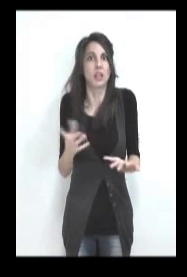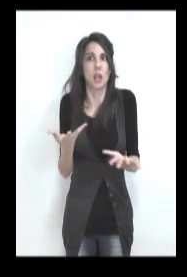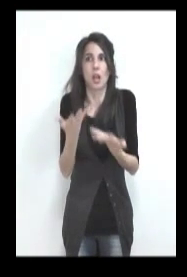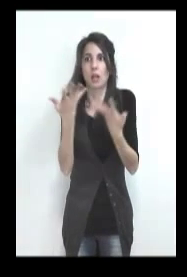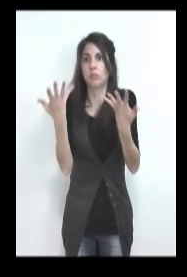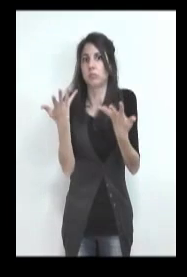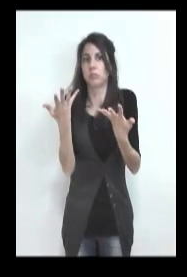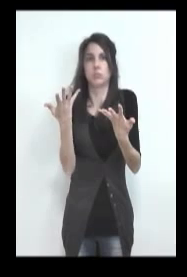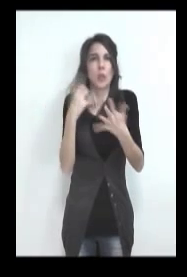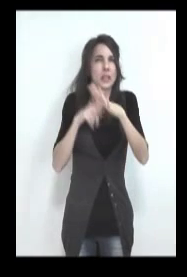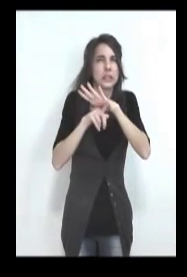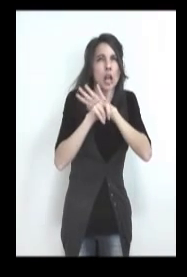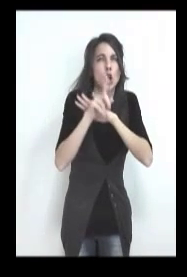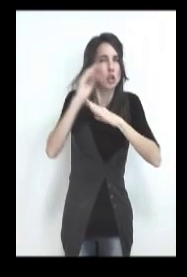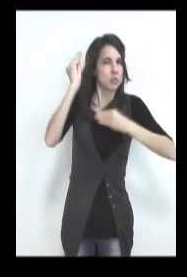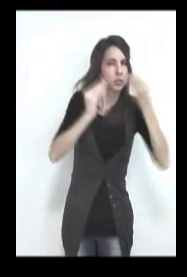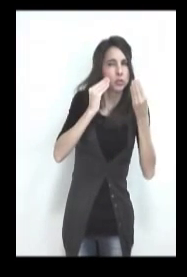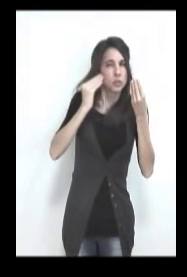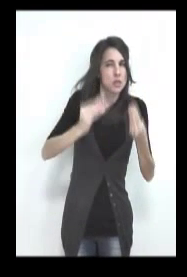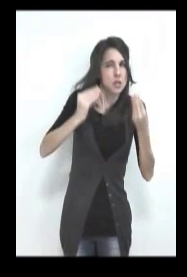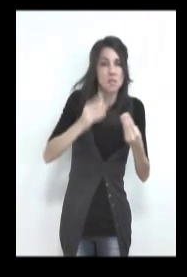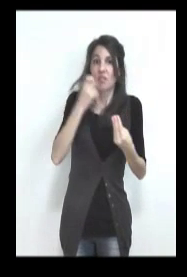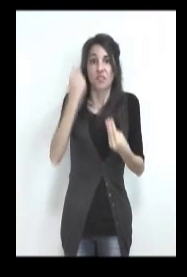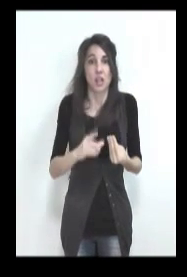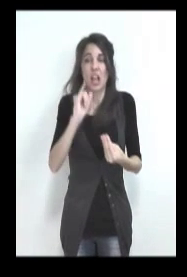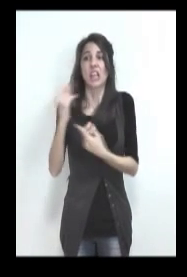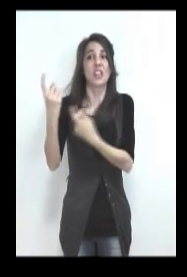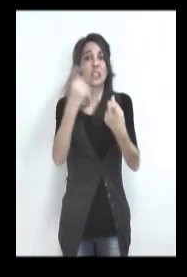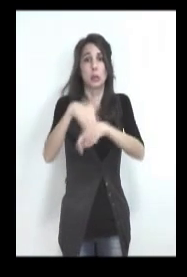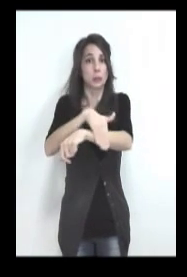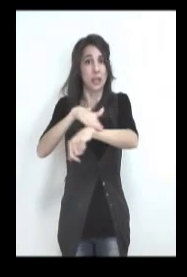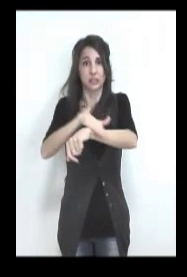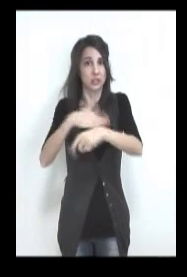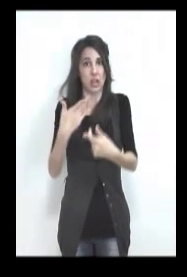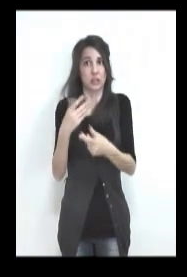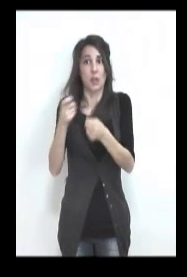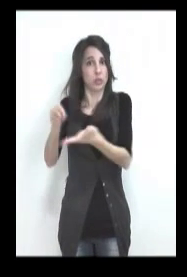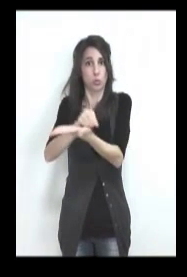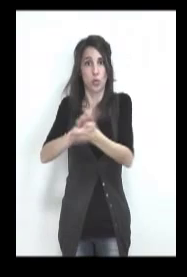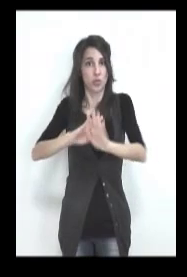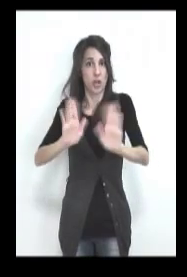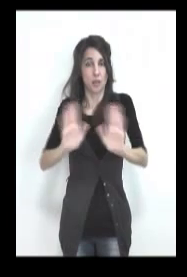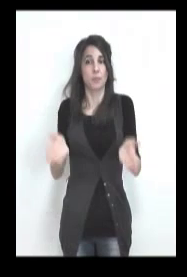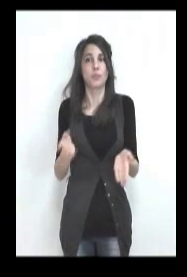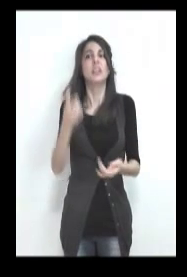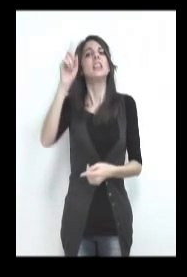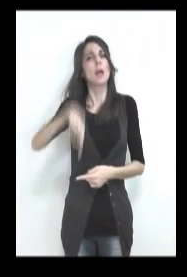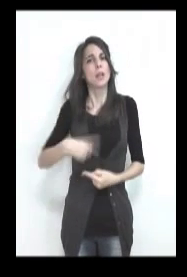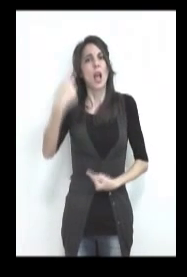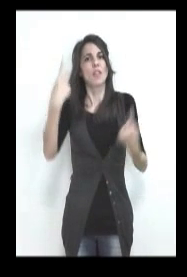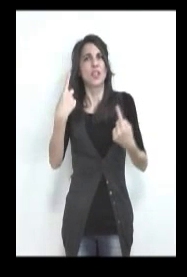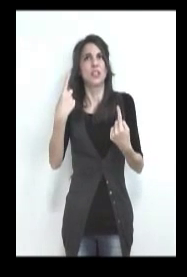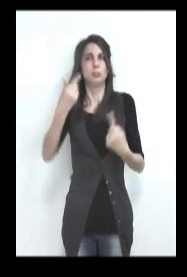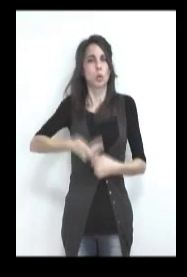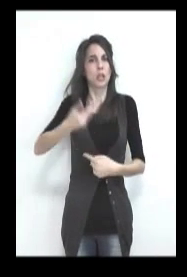grandes desarrollos. Sí que es cierto también que es importante, ¿no?, que la necesidad de alguna